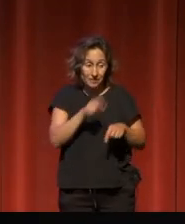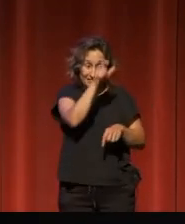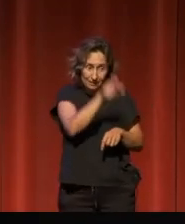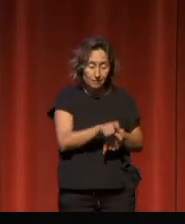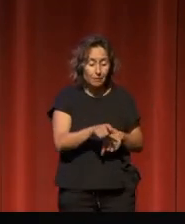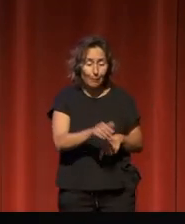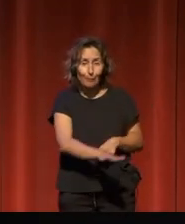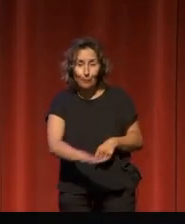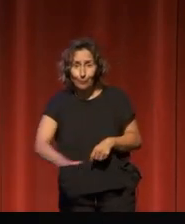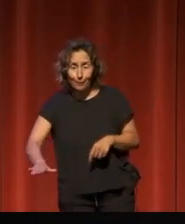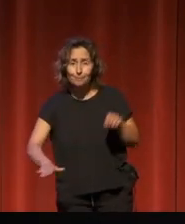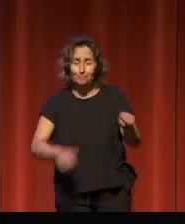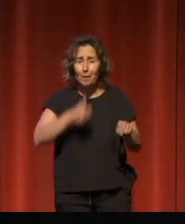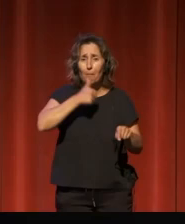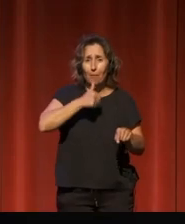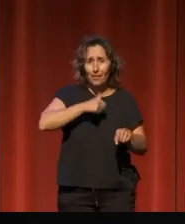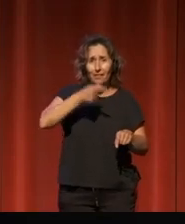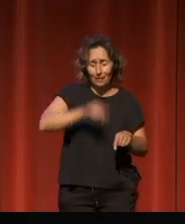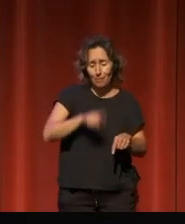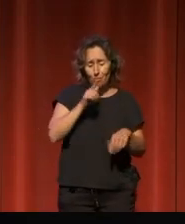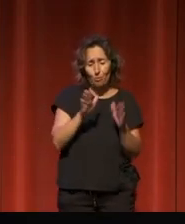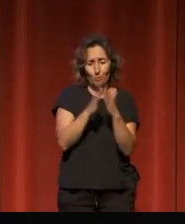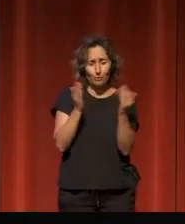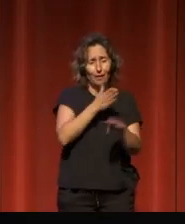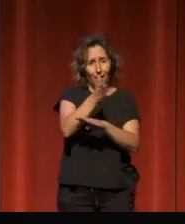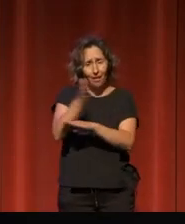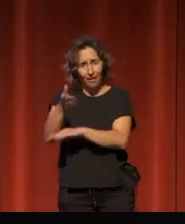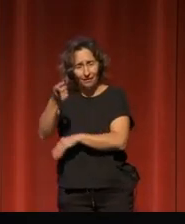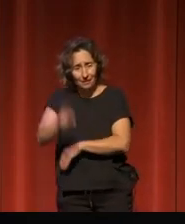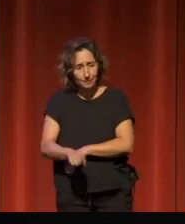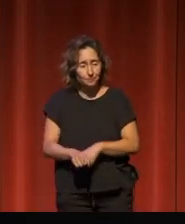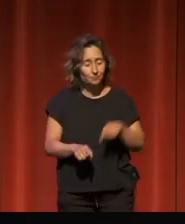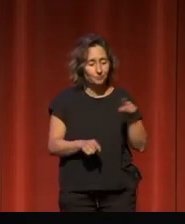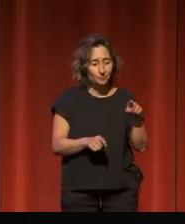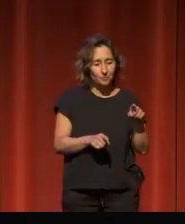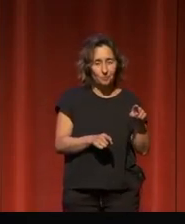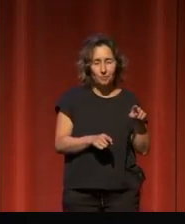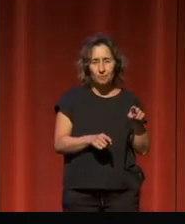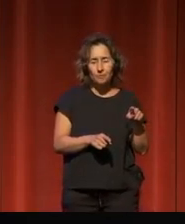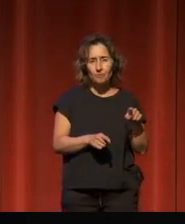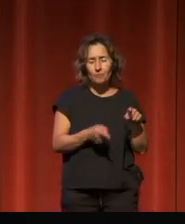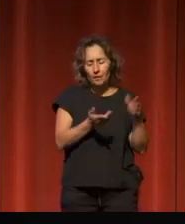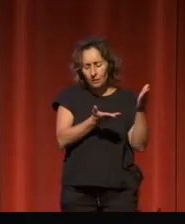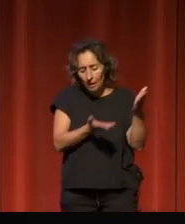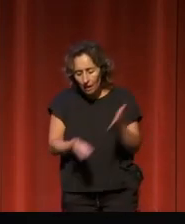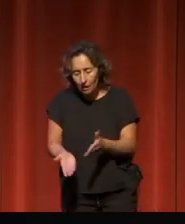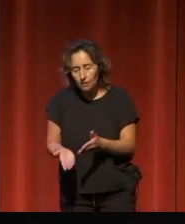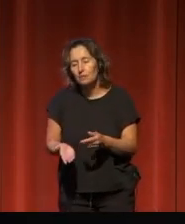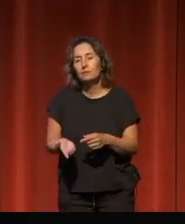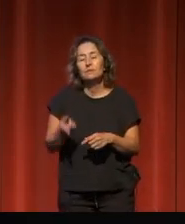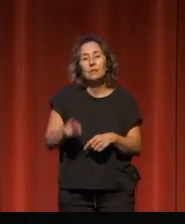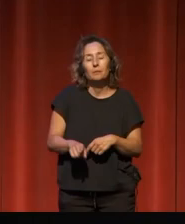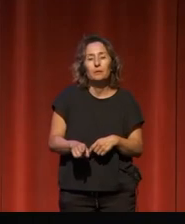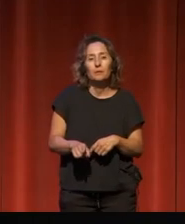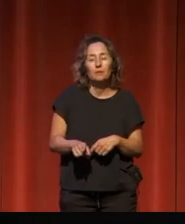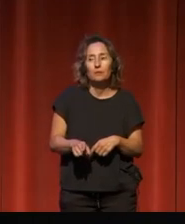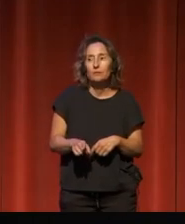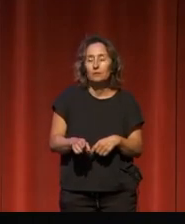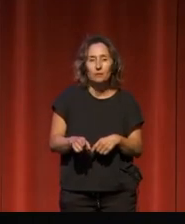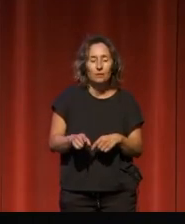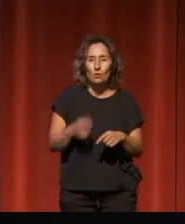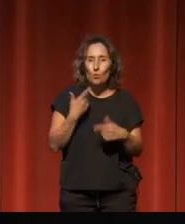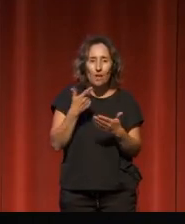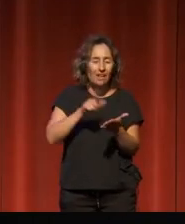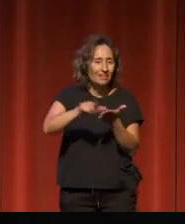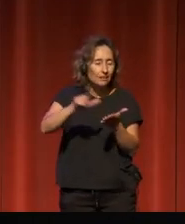con los peques que también visitan nuestras bibliotecas que les ayuda a hacer una inmersión eh sin retorno en un mundo de